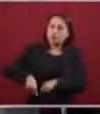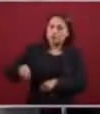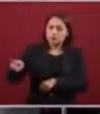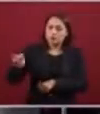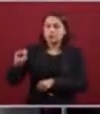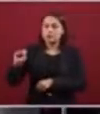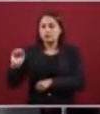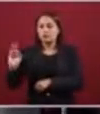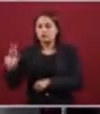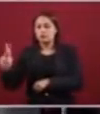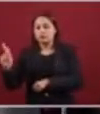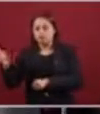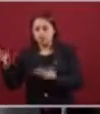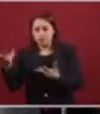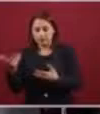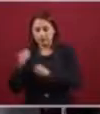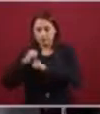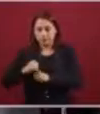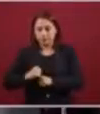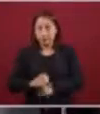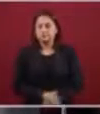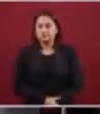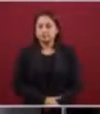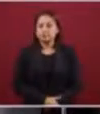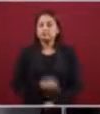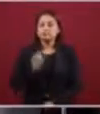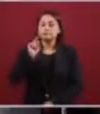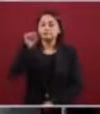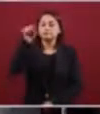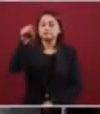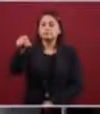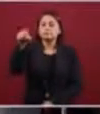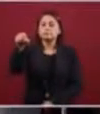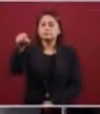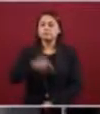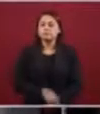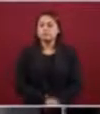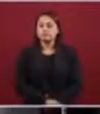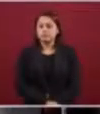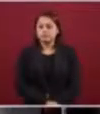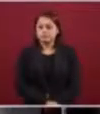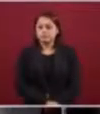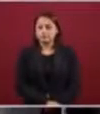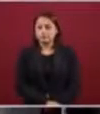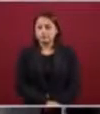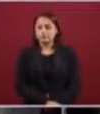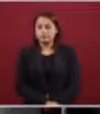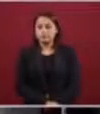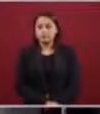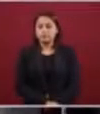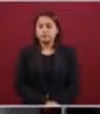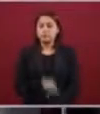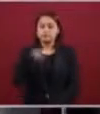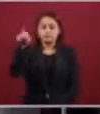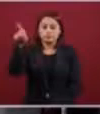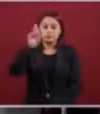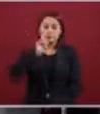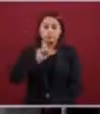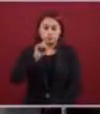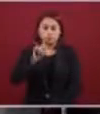Sí. Sí. Estaba allá atrás la palabra dada a ella. Sí.